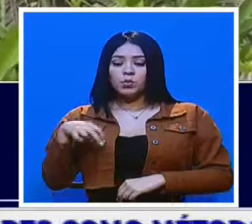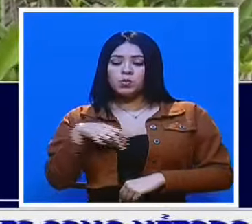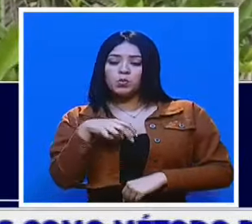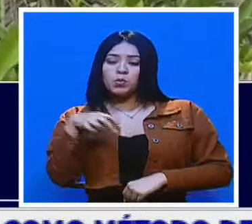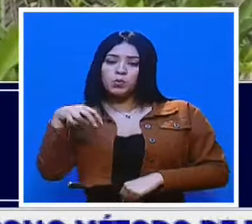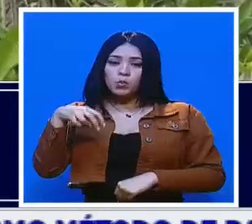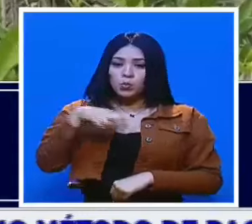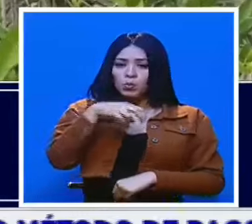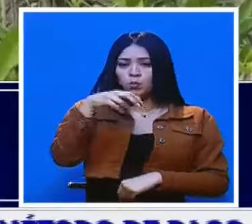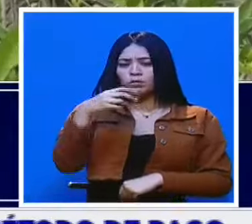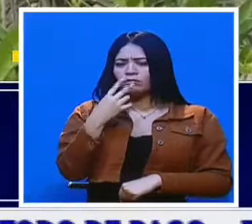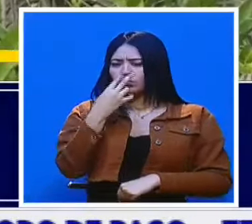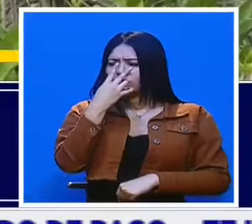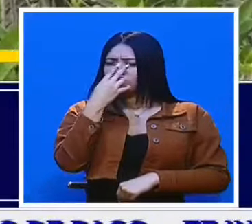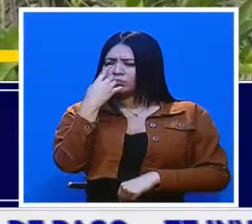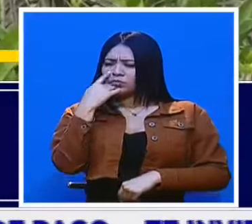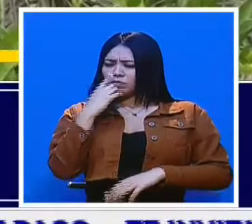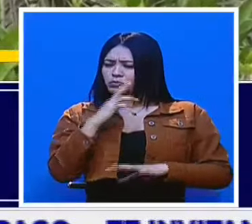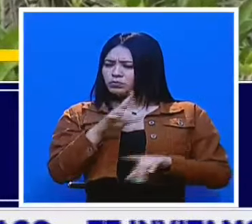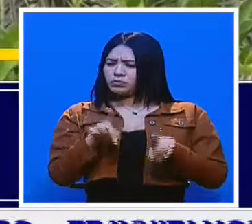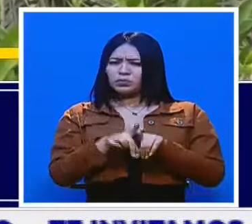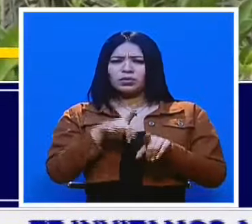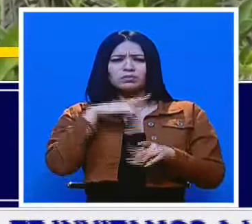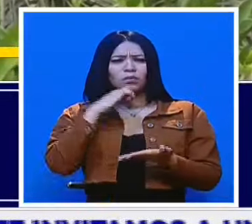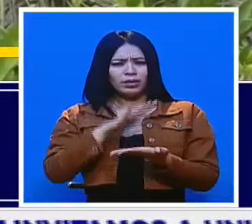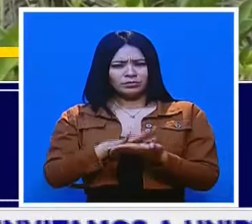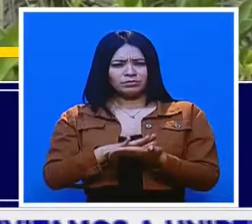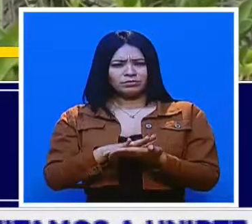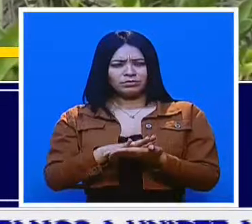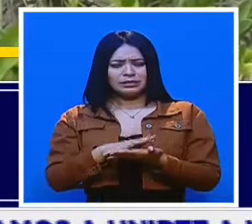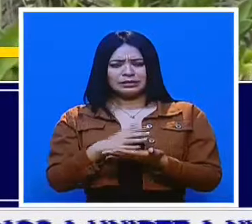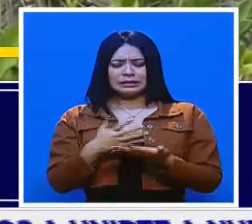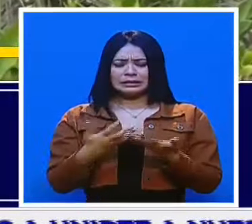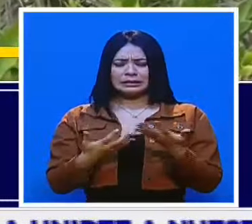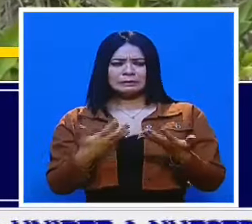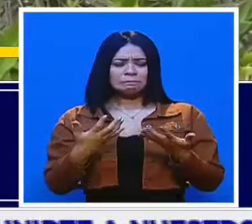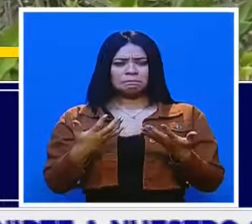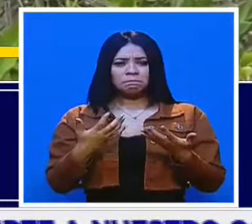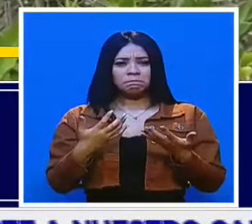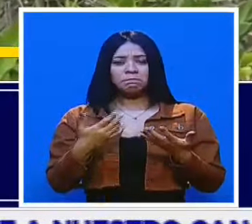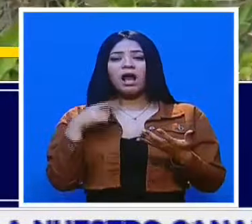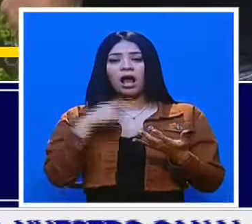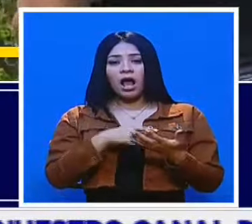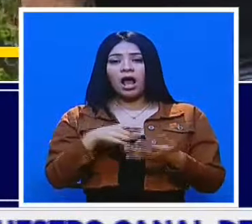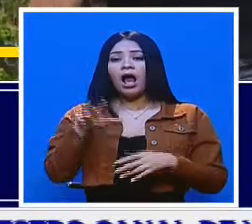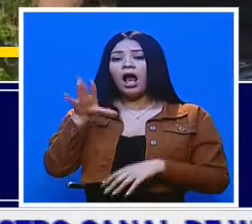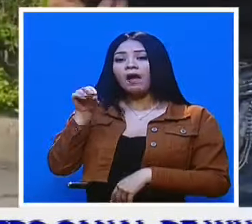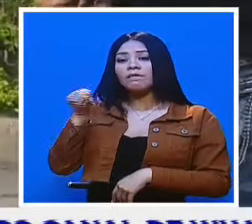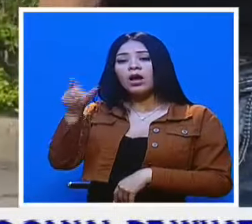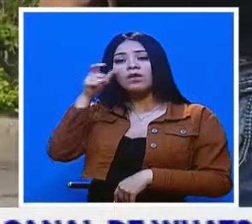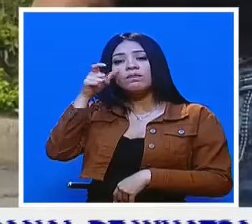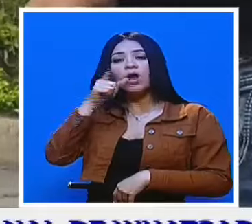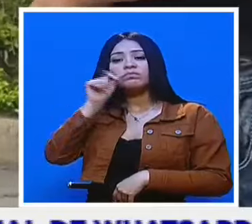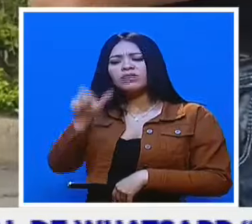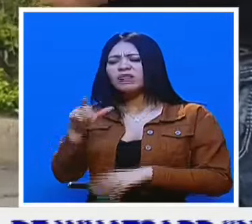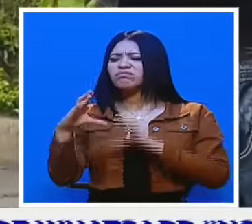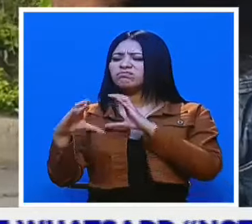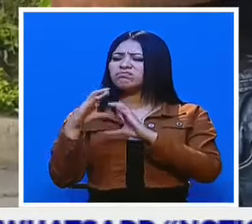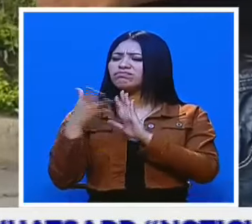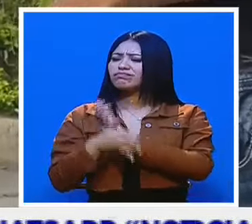a perro muerto, algo así fétido pues. Y entonces fue que abrieron con el vigilante y vivía